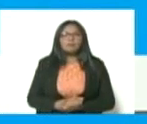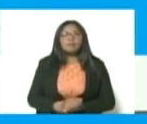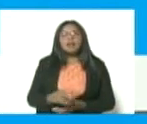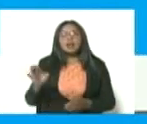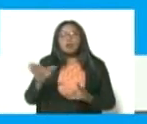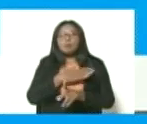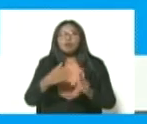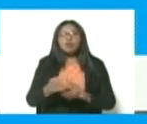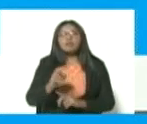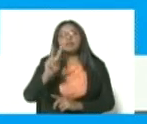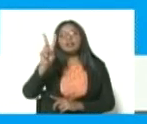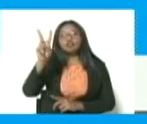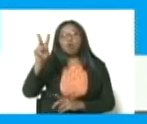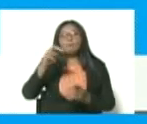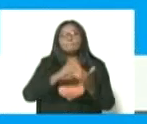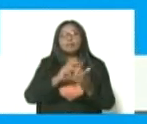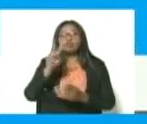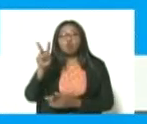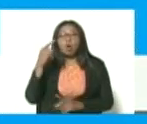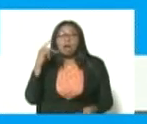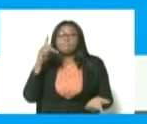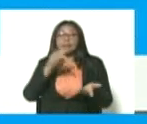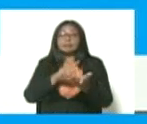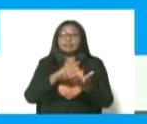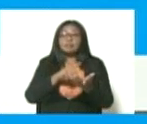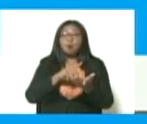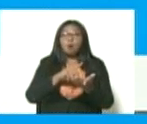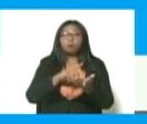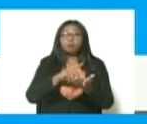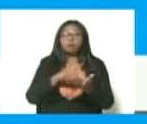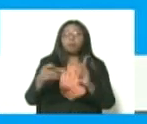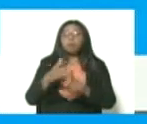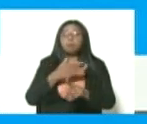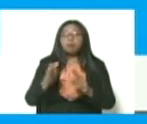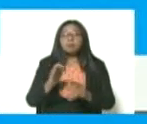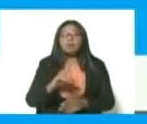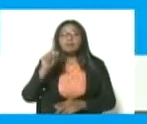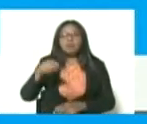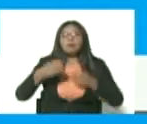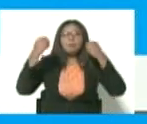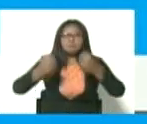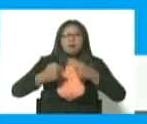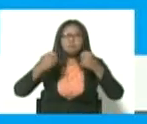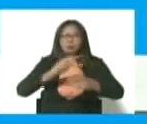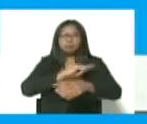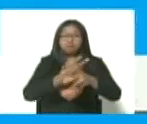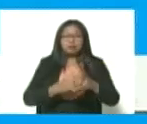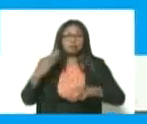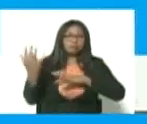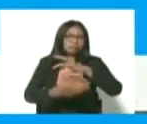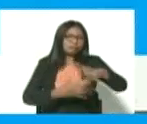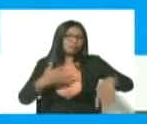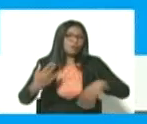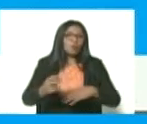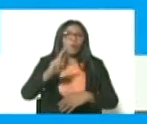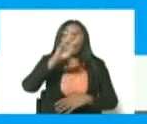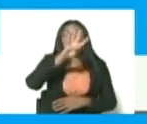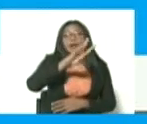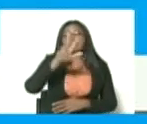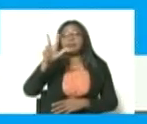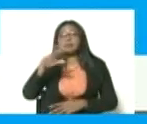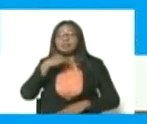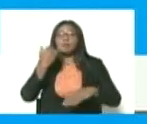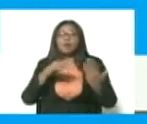su participación personal y directa. Las guarimbas y la violencia que llevaron a 43 fallecidos